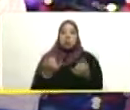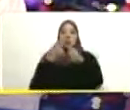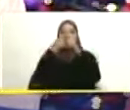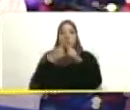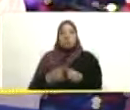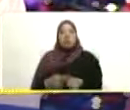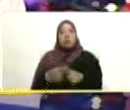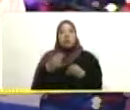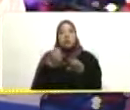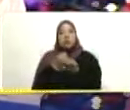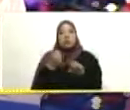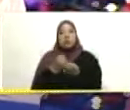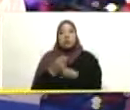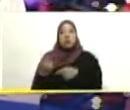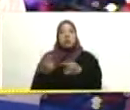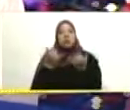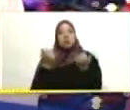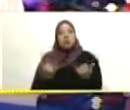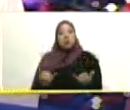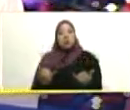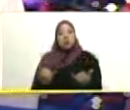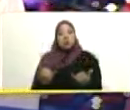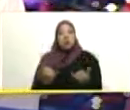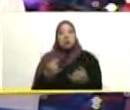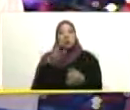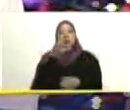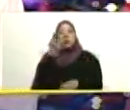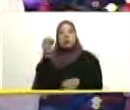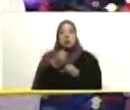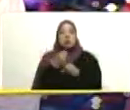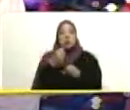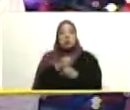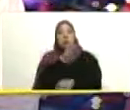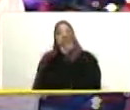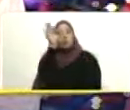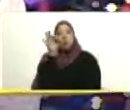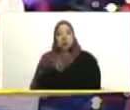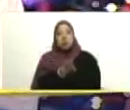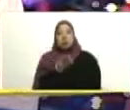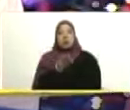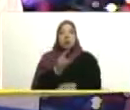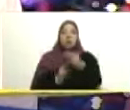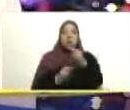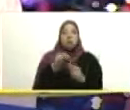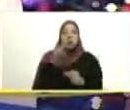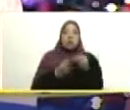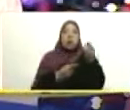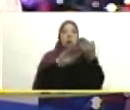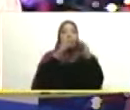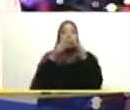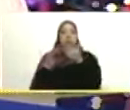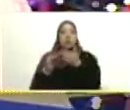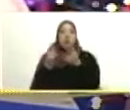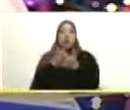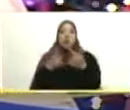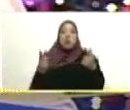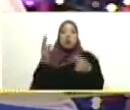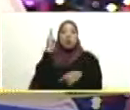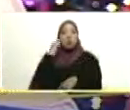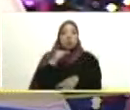es una utopía concreta. Que el 80% de las viviendas las construya la comunidad,